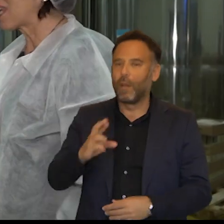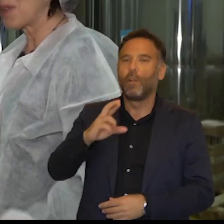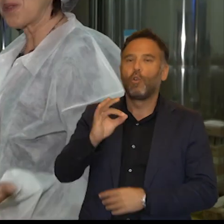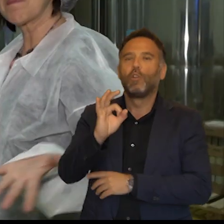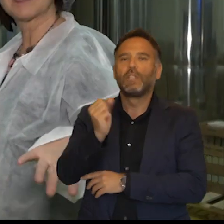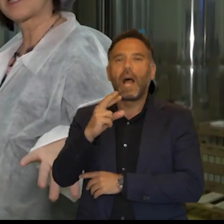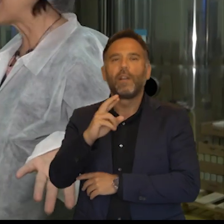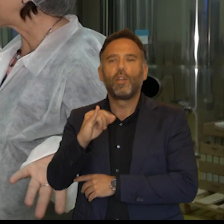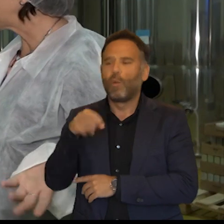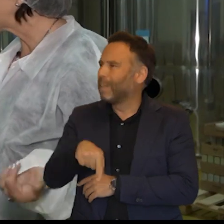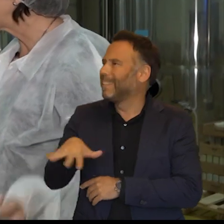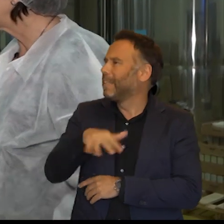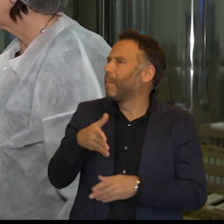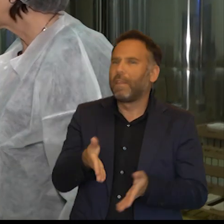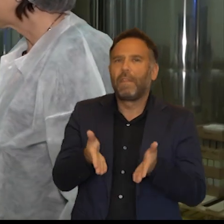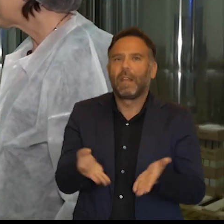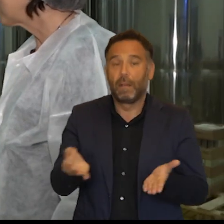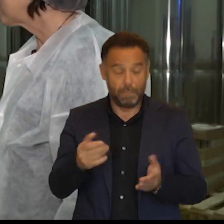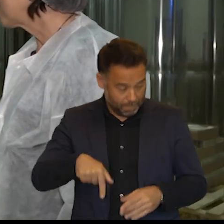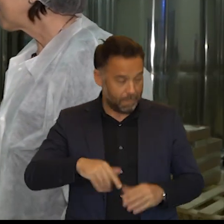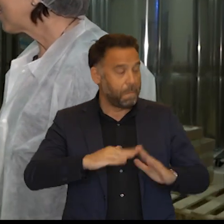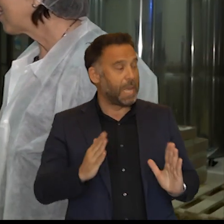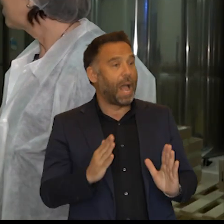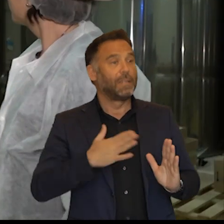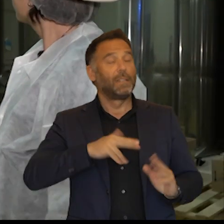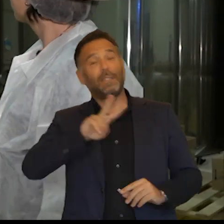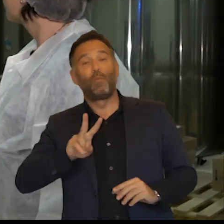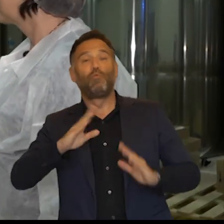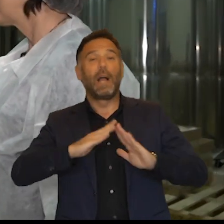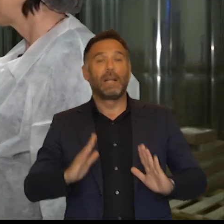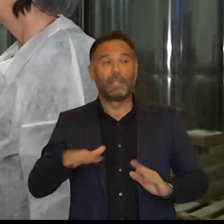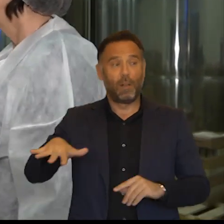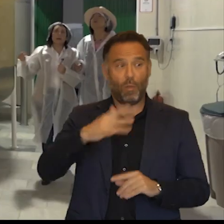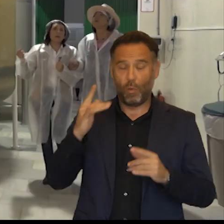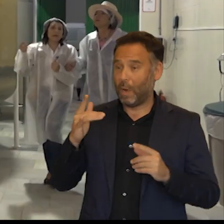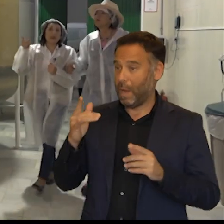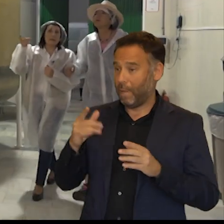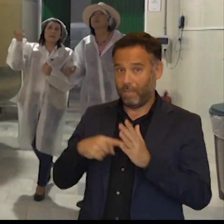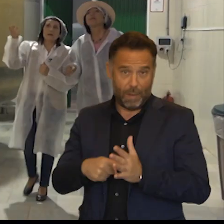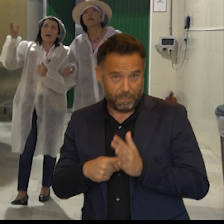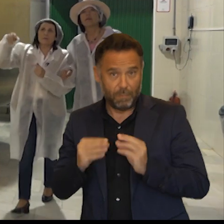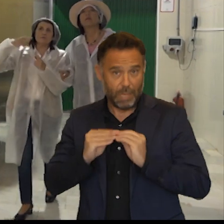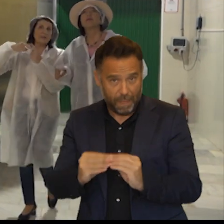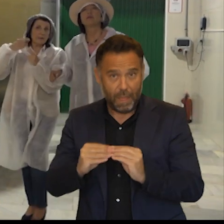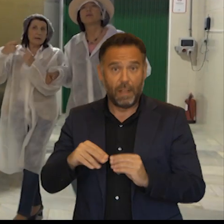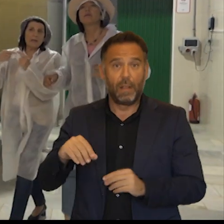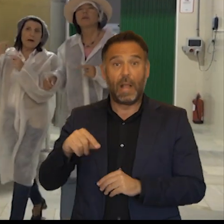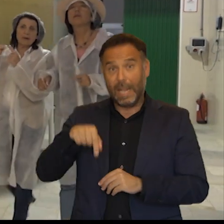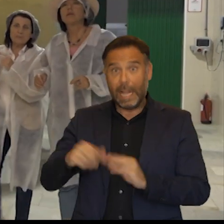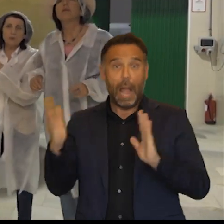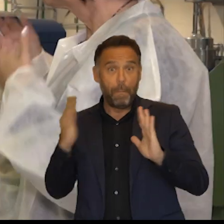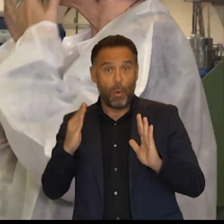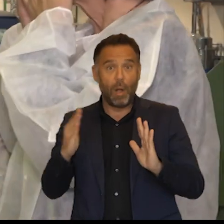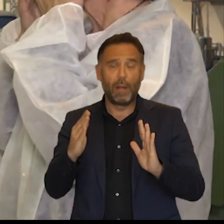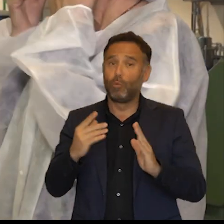Bueno, Rosario, ¿dónde me has traído? Pues te he traído a nuestra casa, a nuestra segunda casa, que es la almazara, donde precisamente